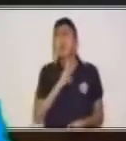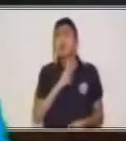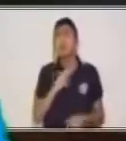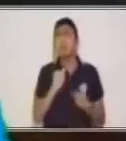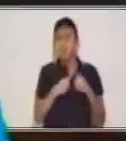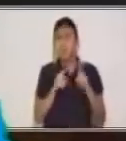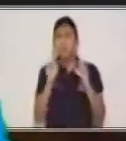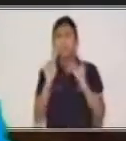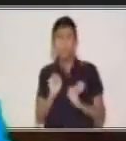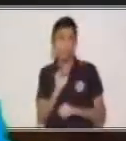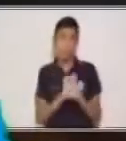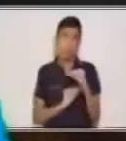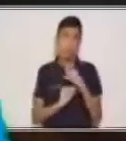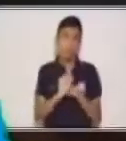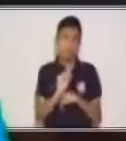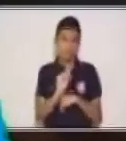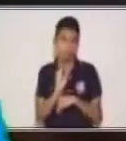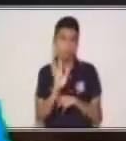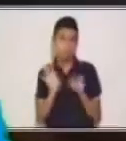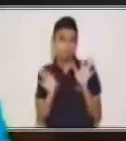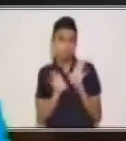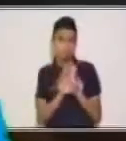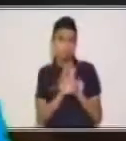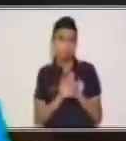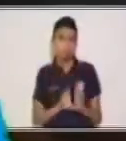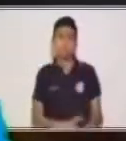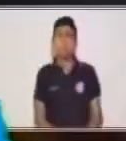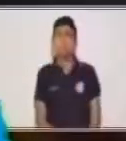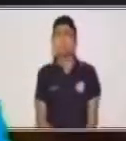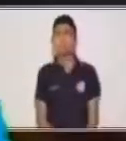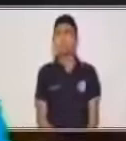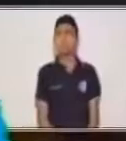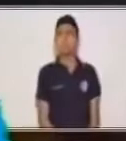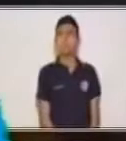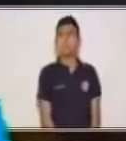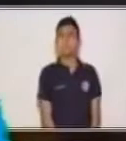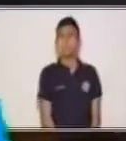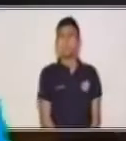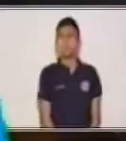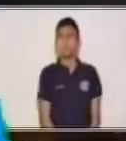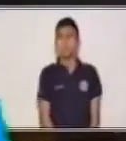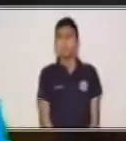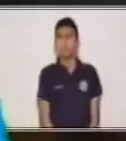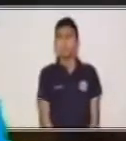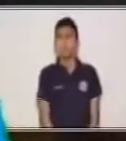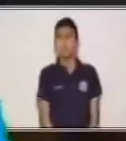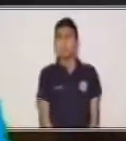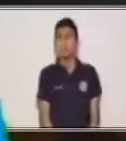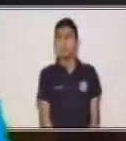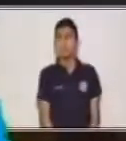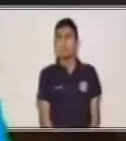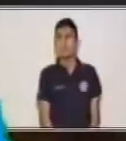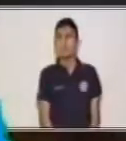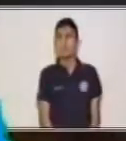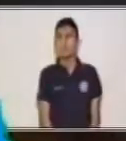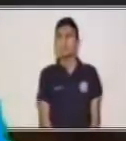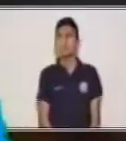a cambiarlo y tenemos a